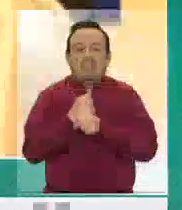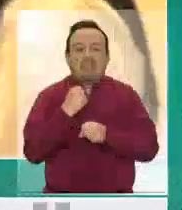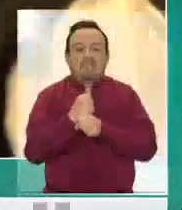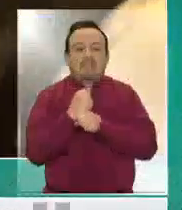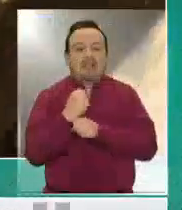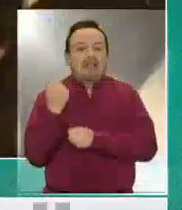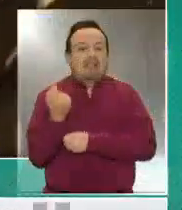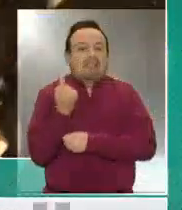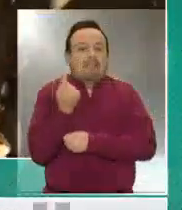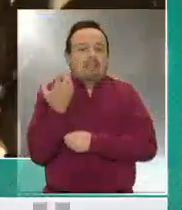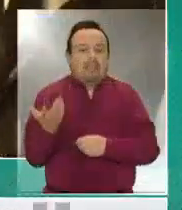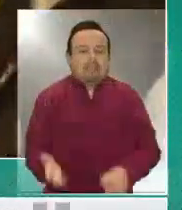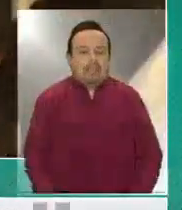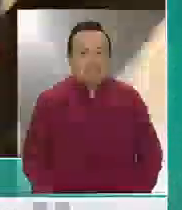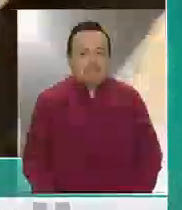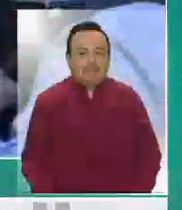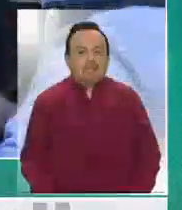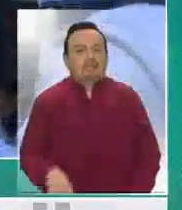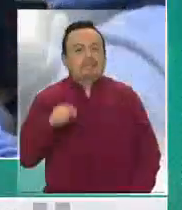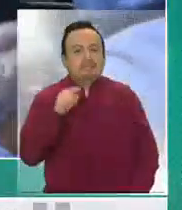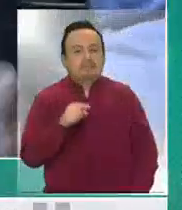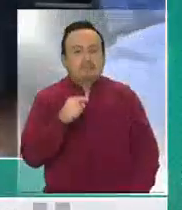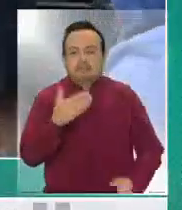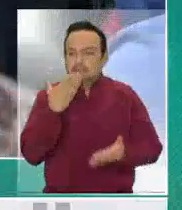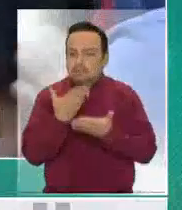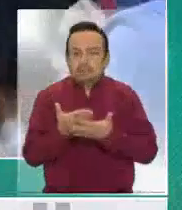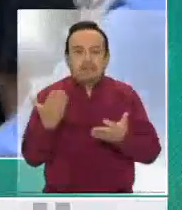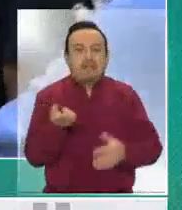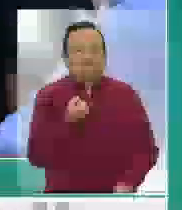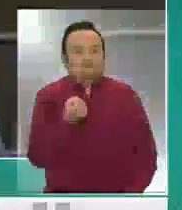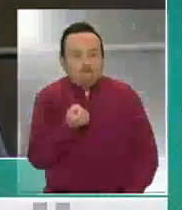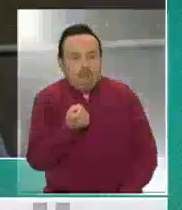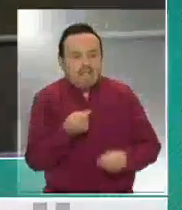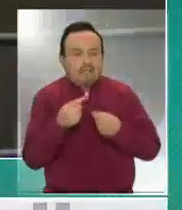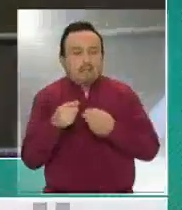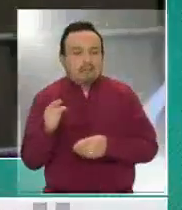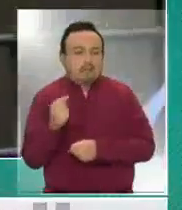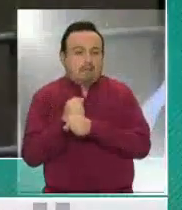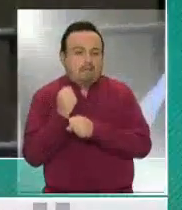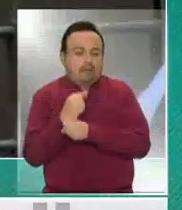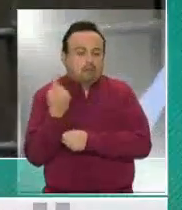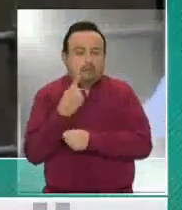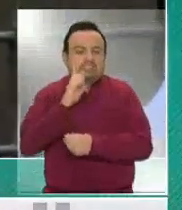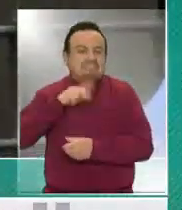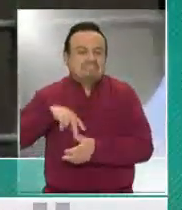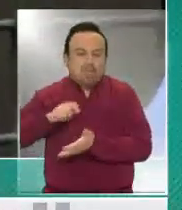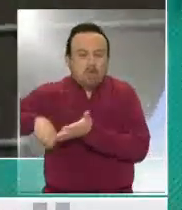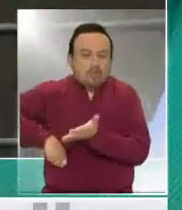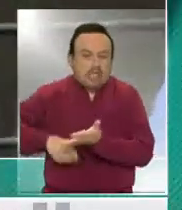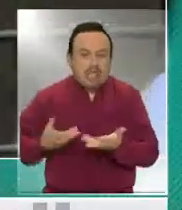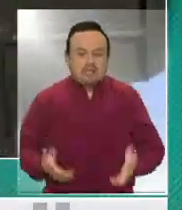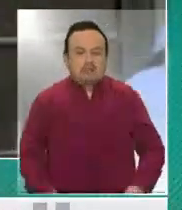trabajadores independientes que hoy día están frente al coronavirus y a la economía enfrentándoselas solos?